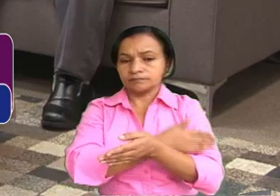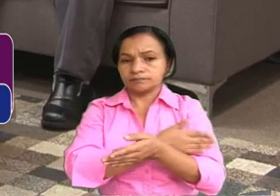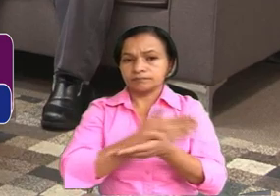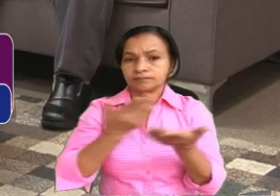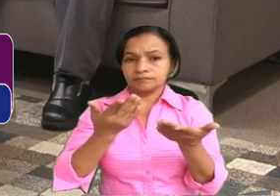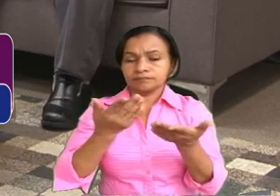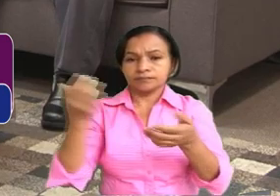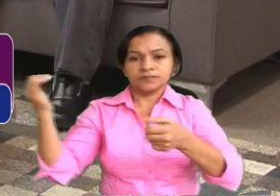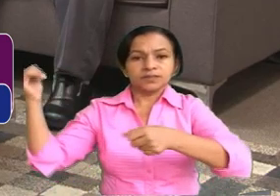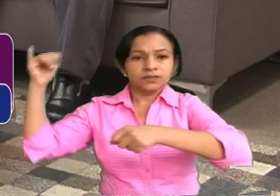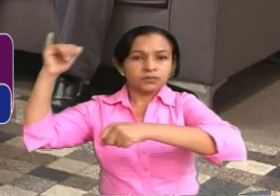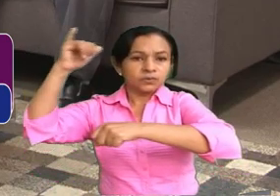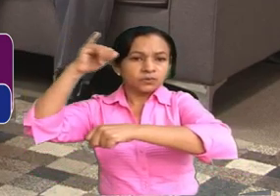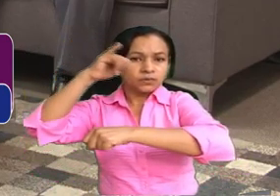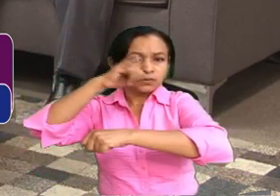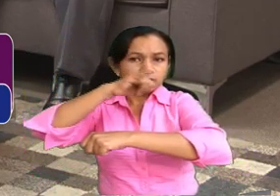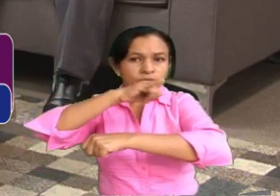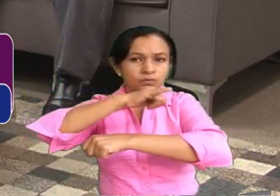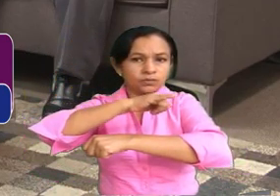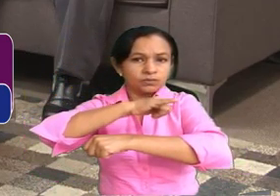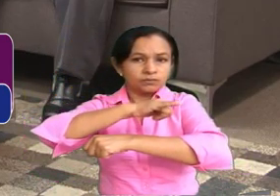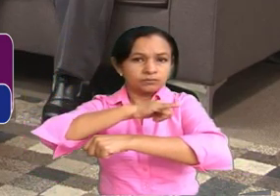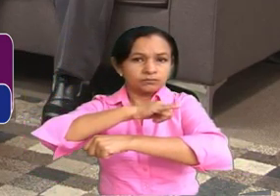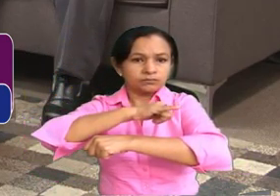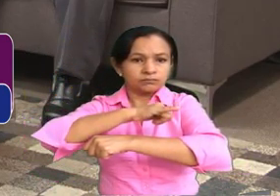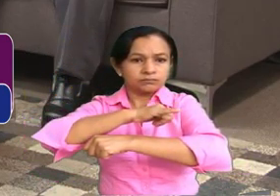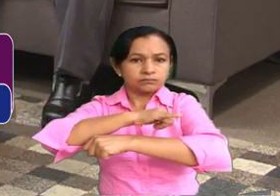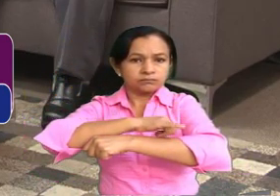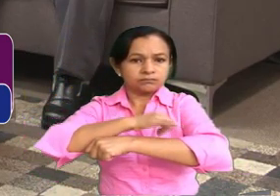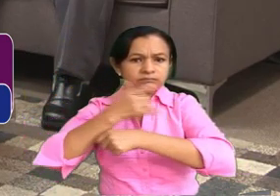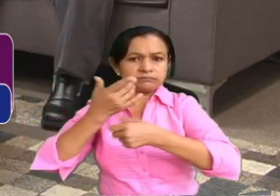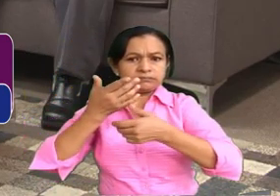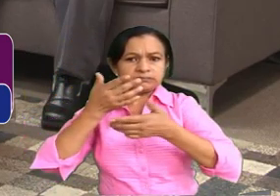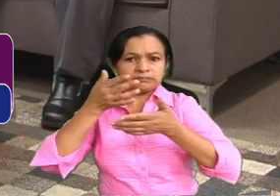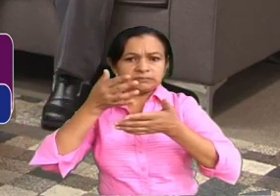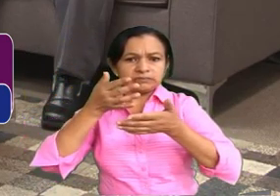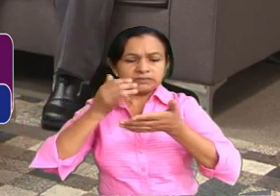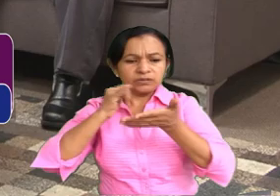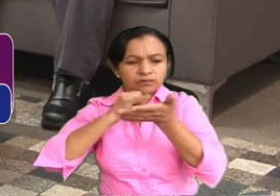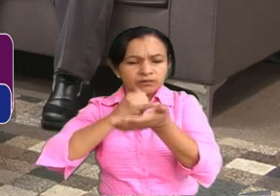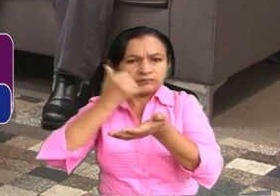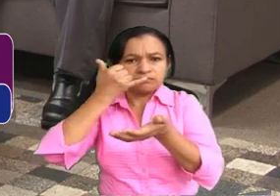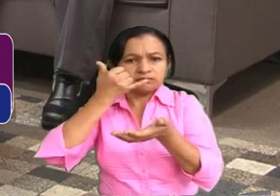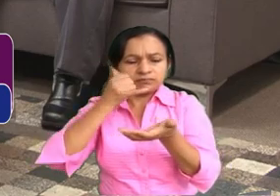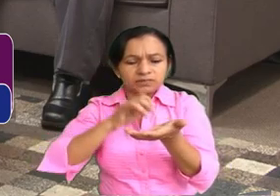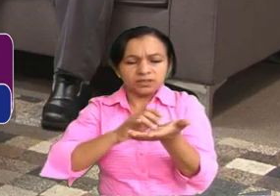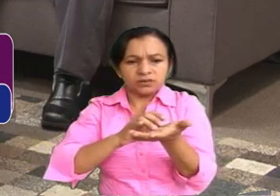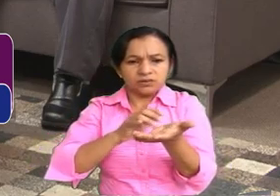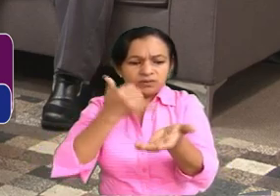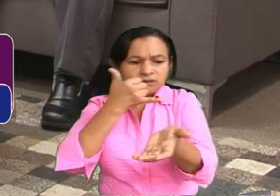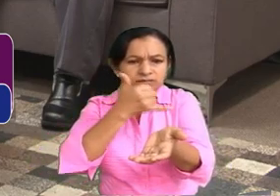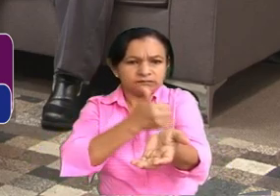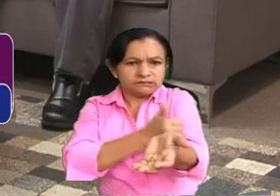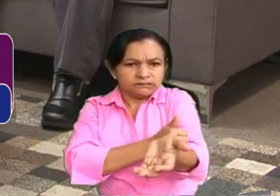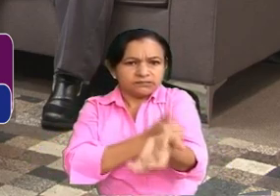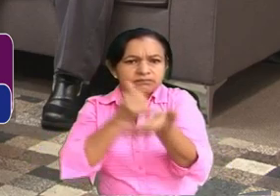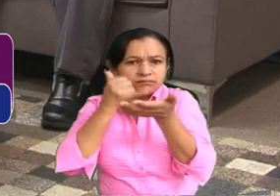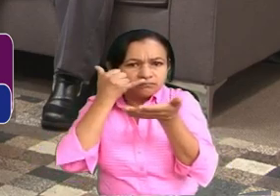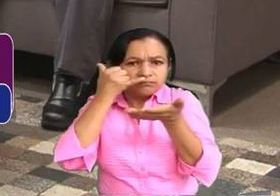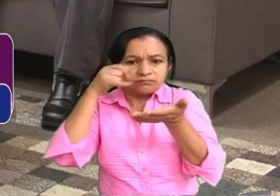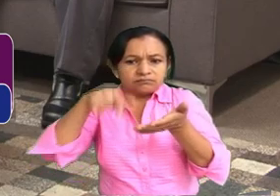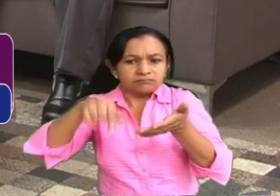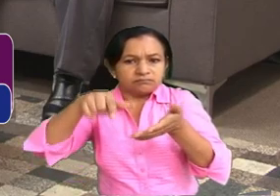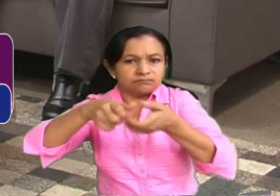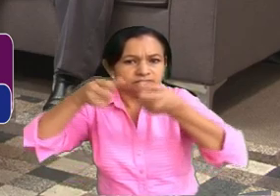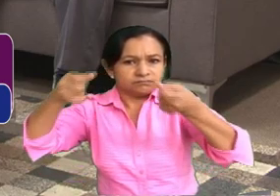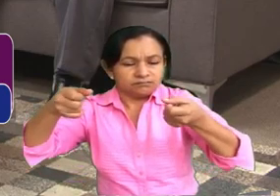venimos al aeropuerto y nos miran como que traemos del Caribe droga o algo ahí, y no podemos seguir viendo de esa forma.